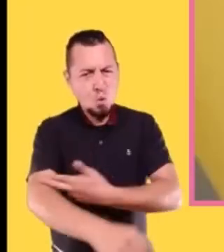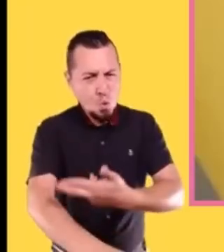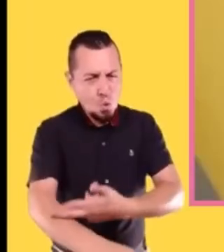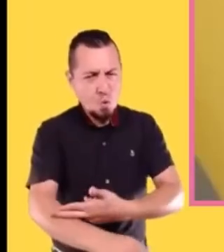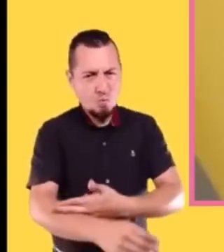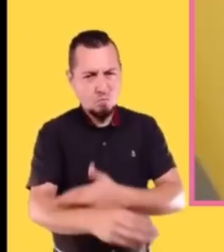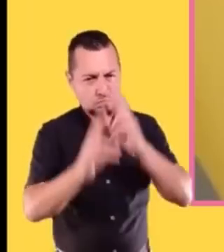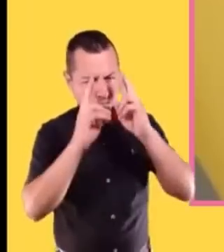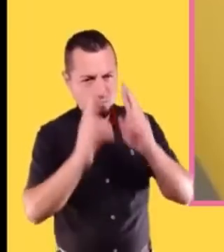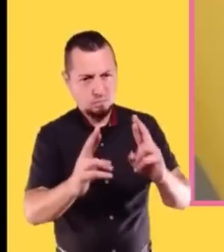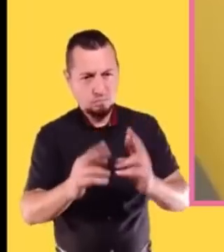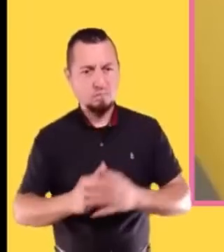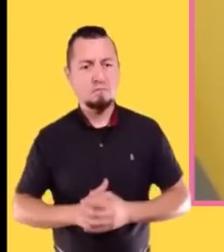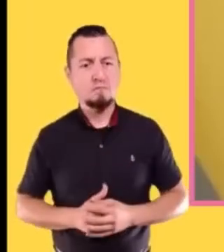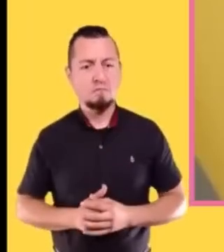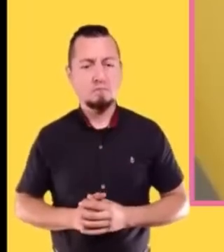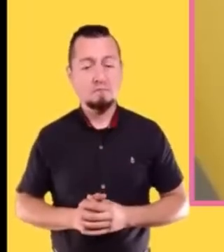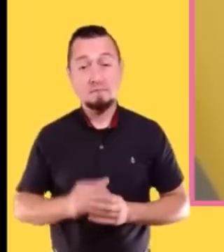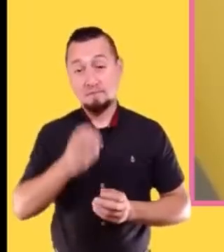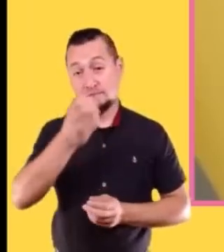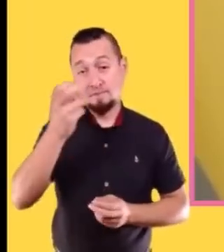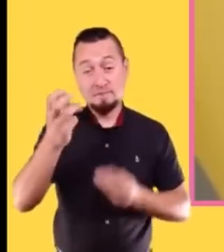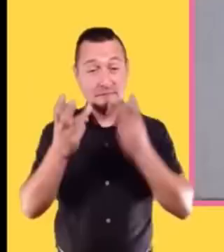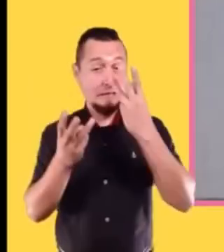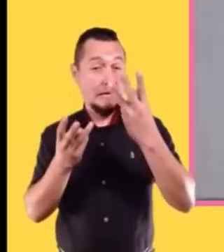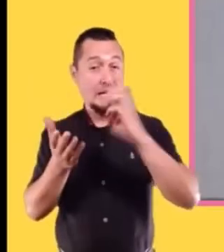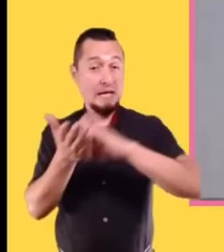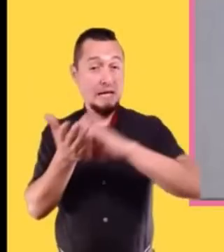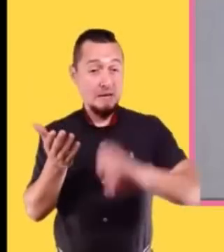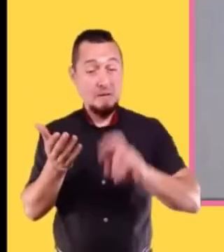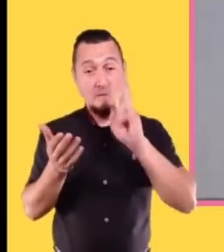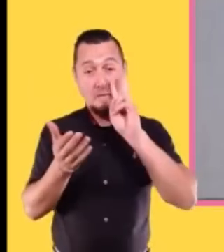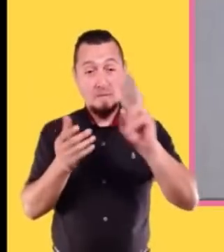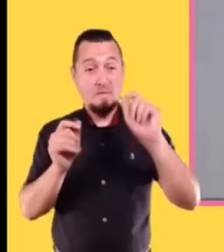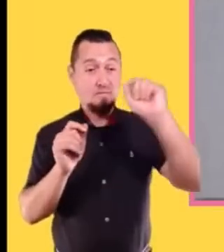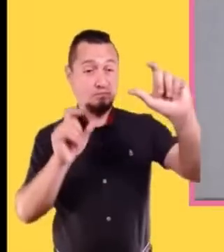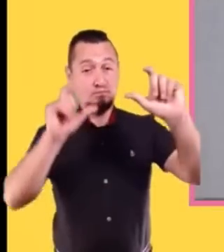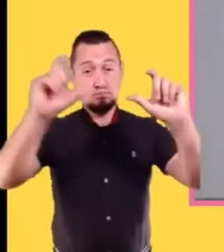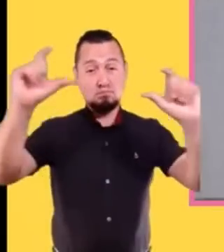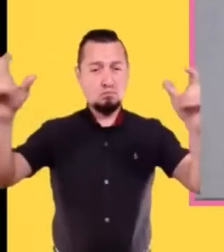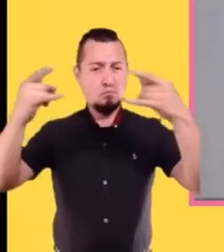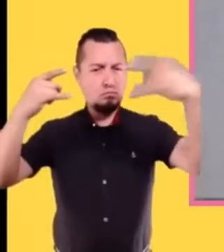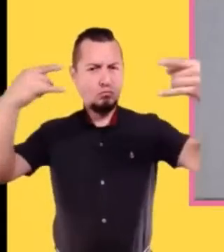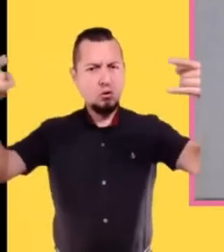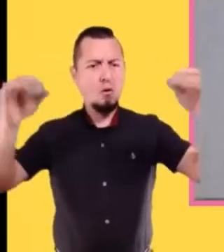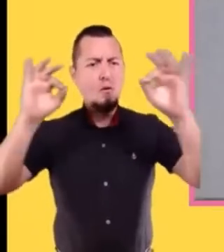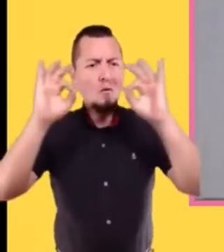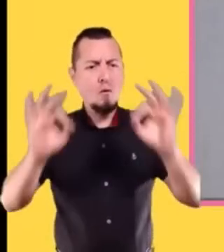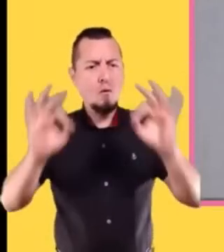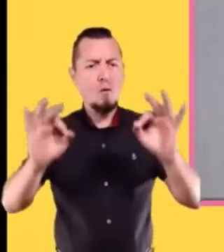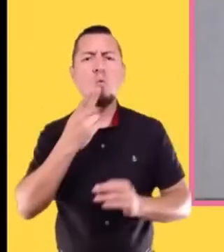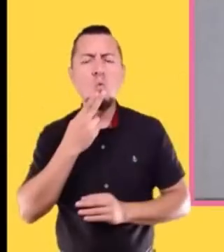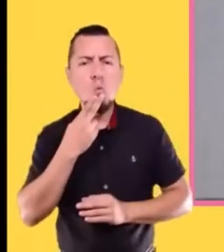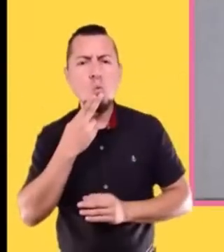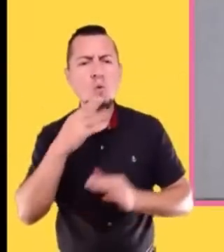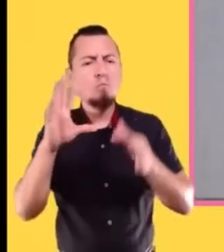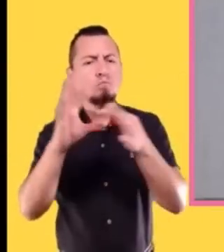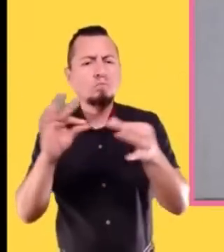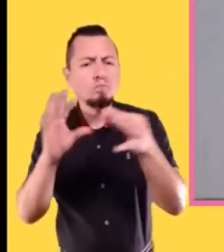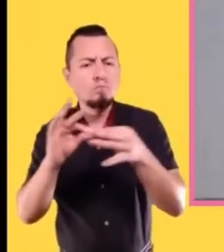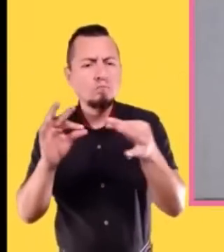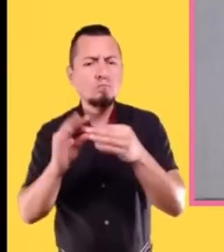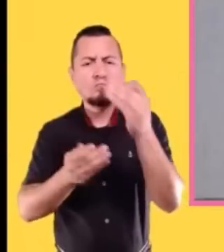colectivo. Ahí tienen 3 ejemplos, están en pantalla, de materiales que ya existen, que ya se usan y que vienen a